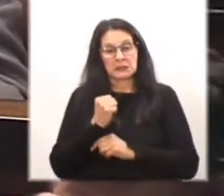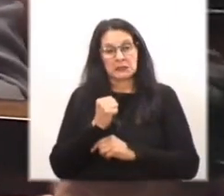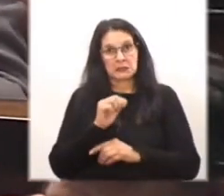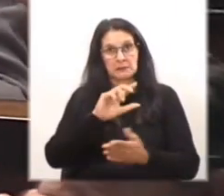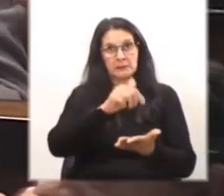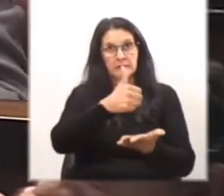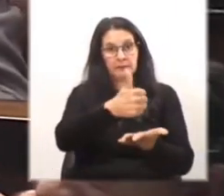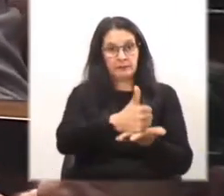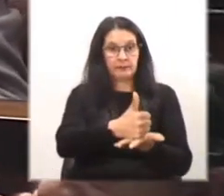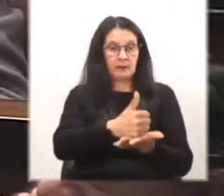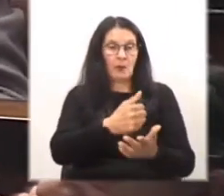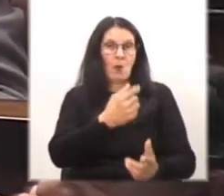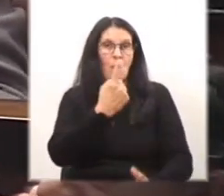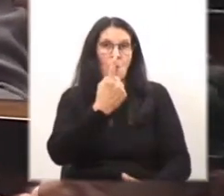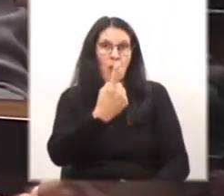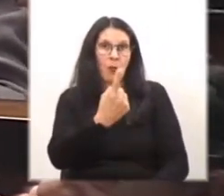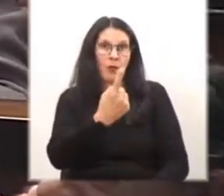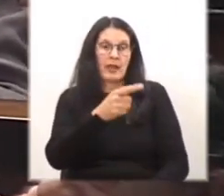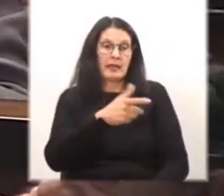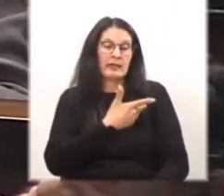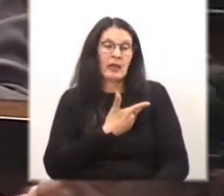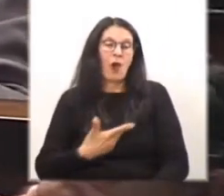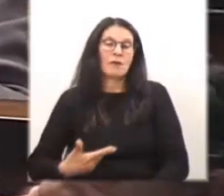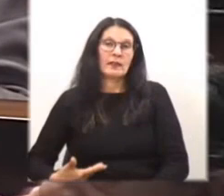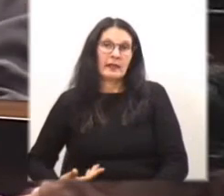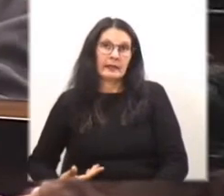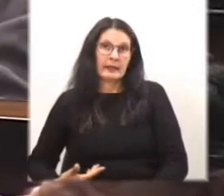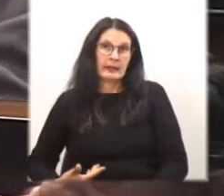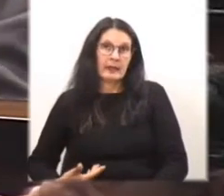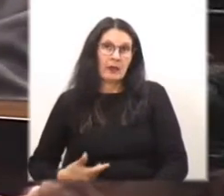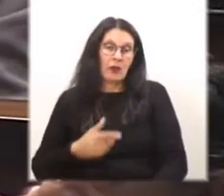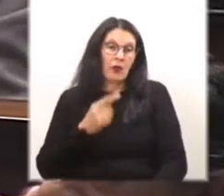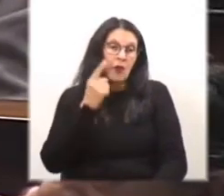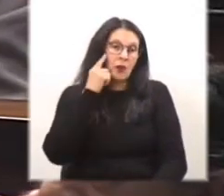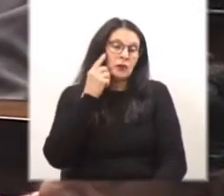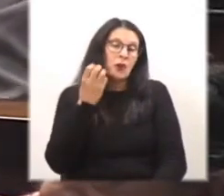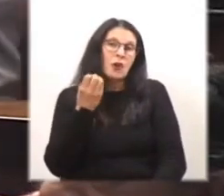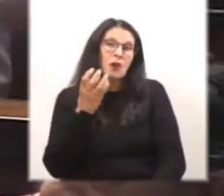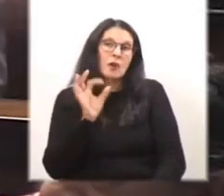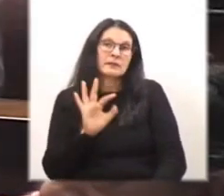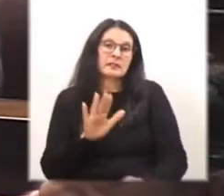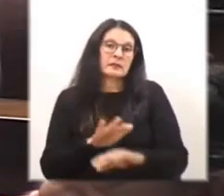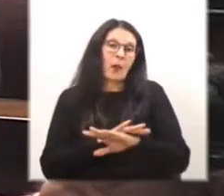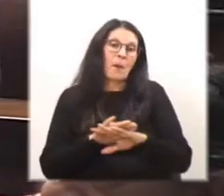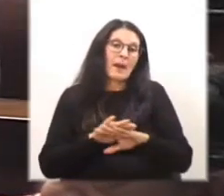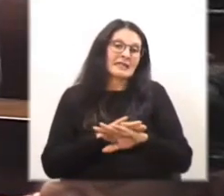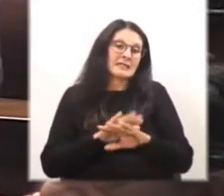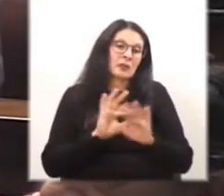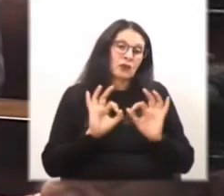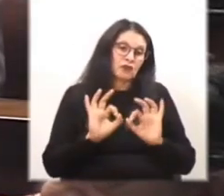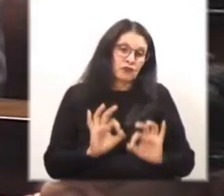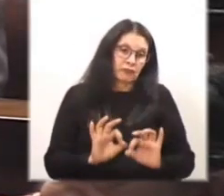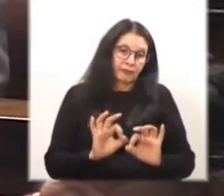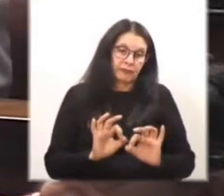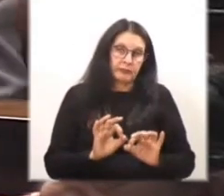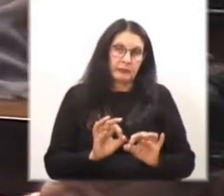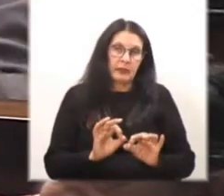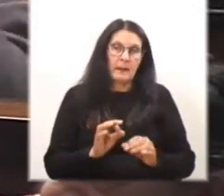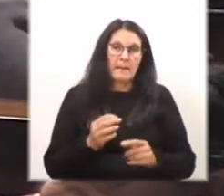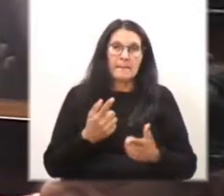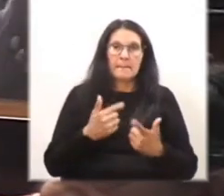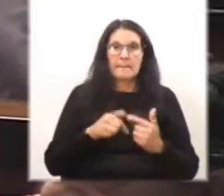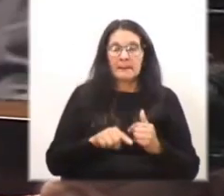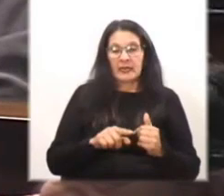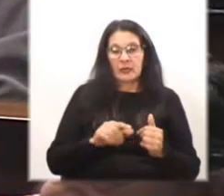un conglomerado que esté gobernando con conceptos y base sólida. Pero si